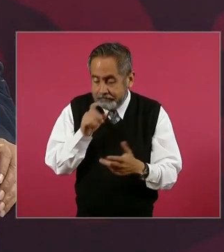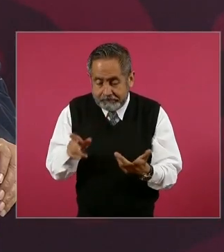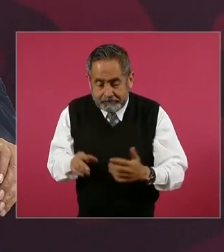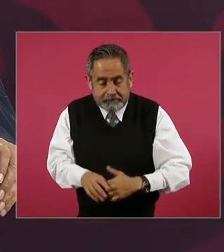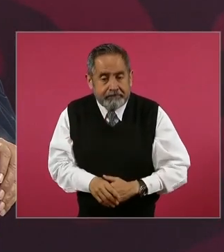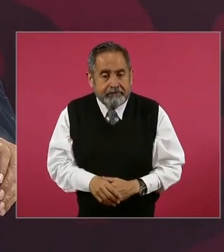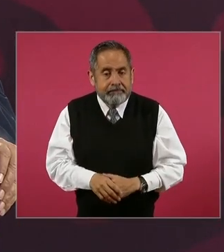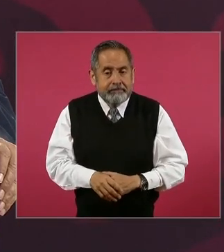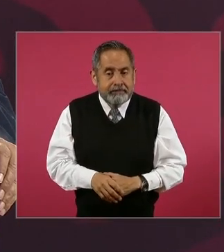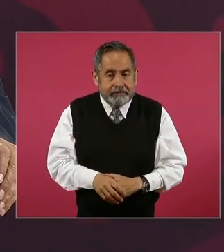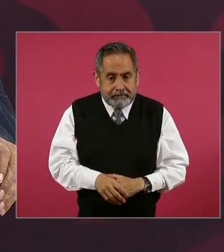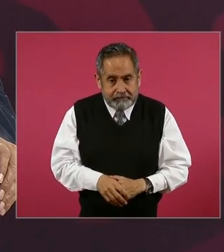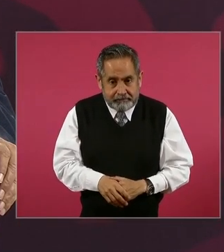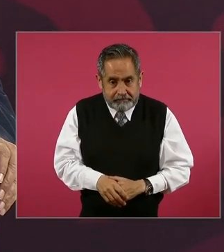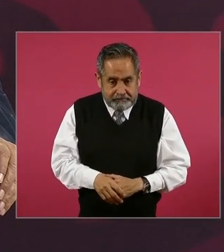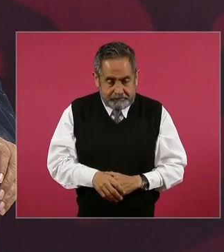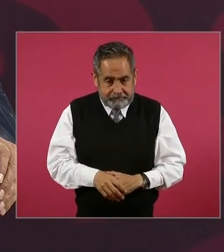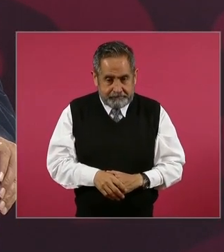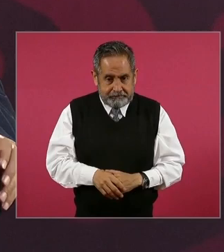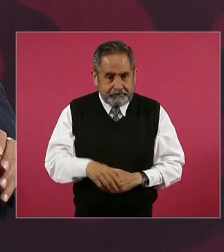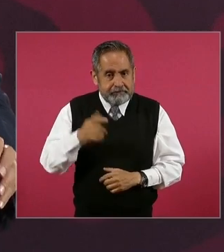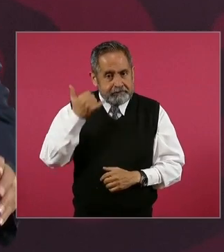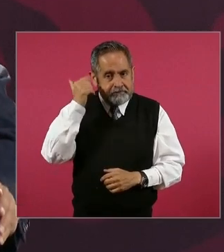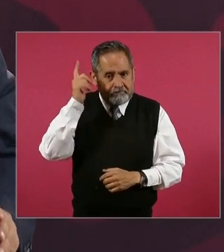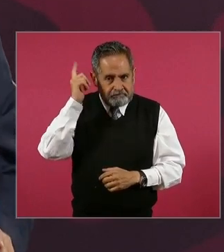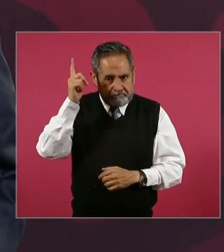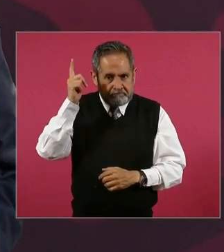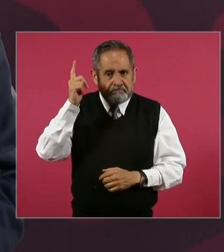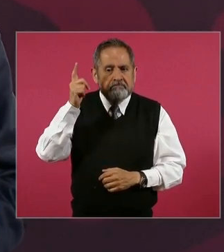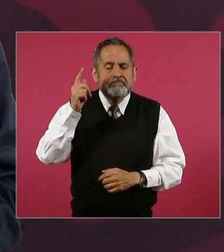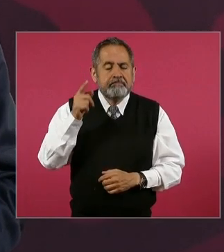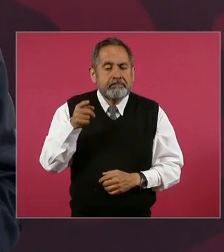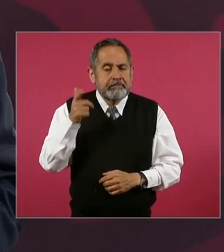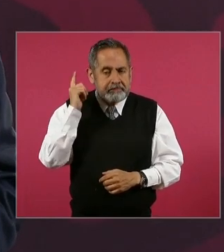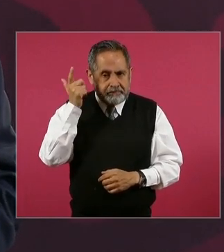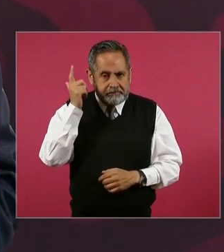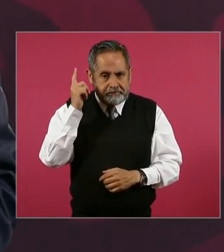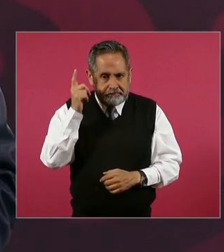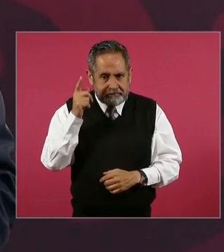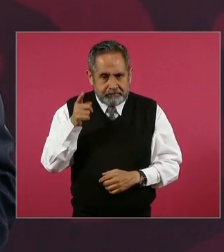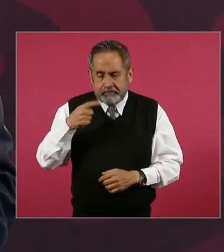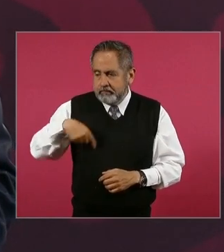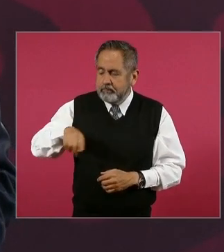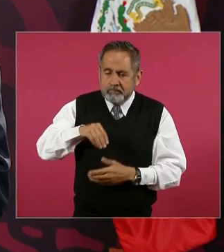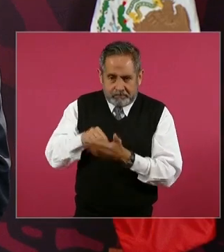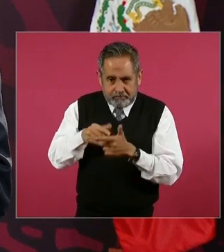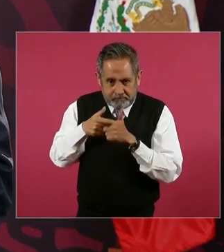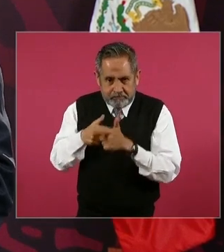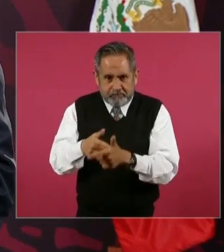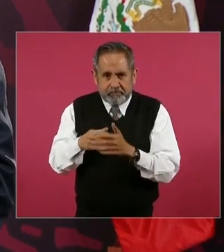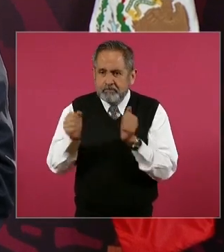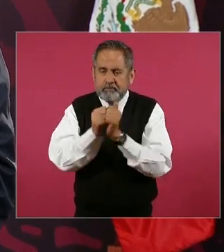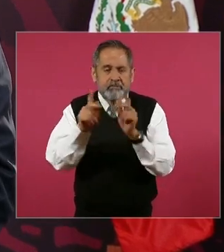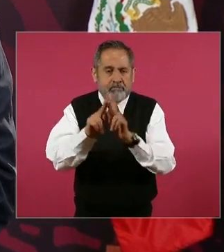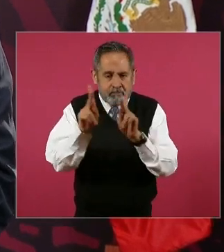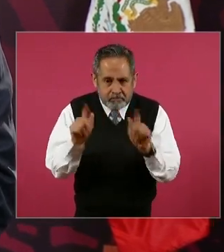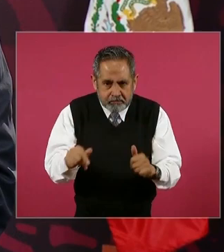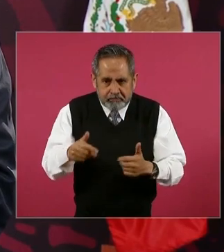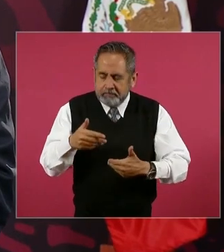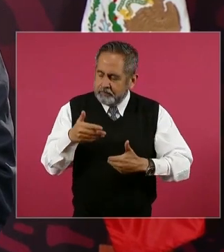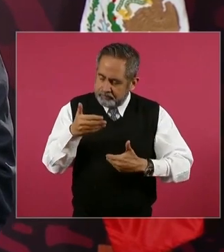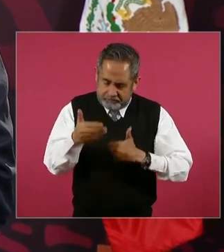y este Ojalá y nosotros sigamos de manera